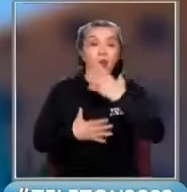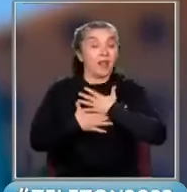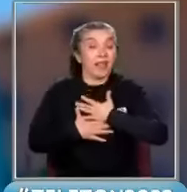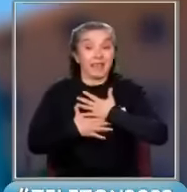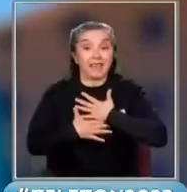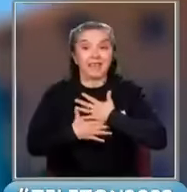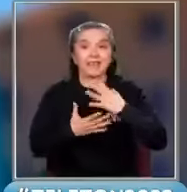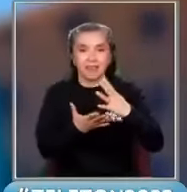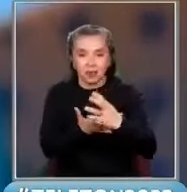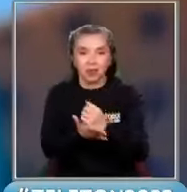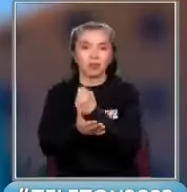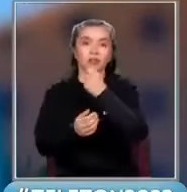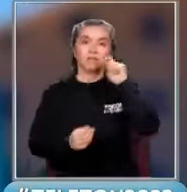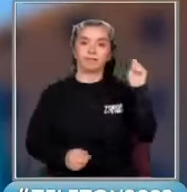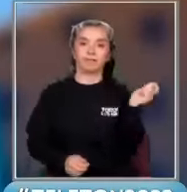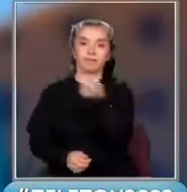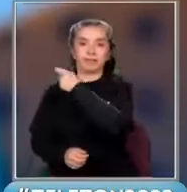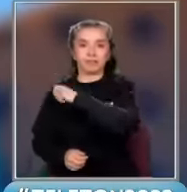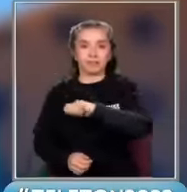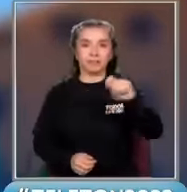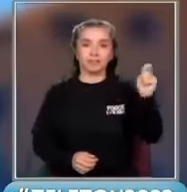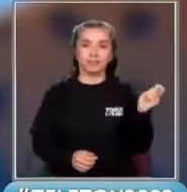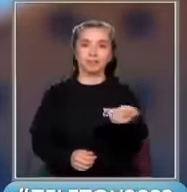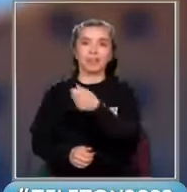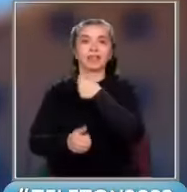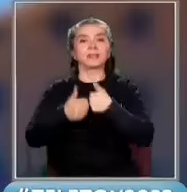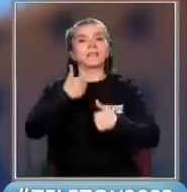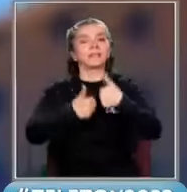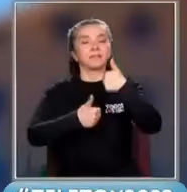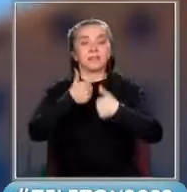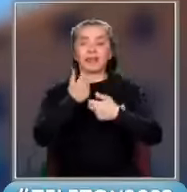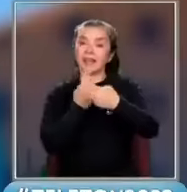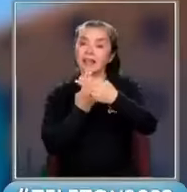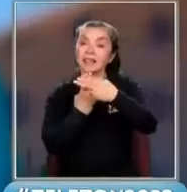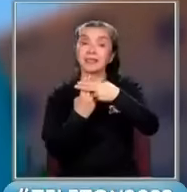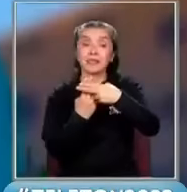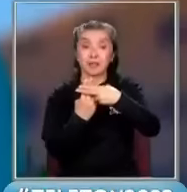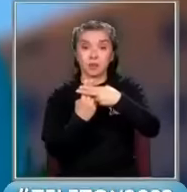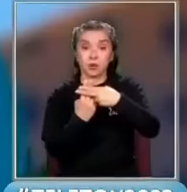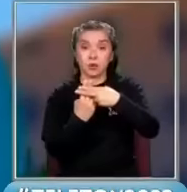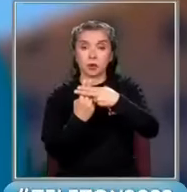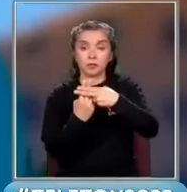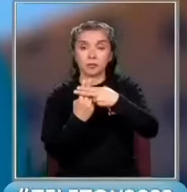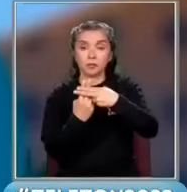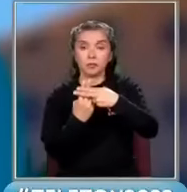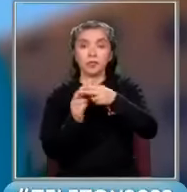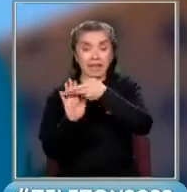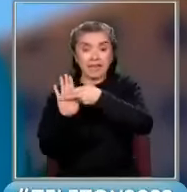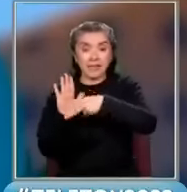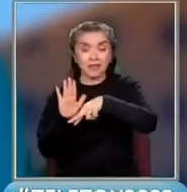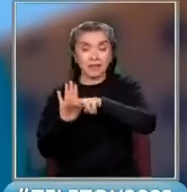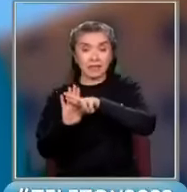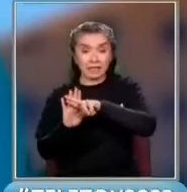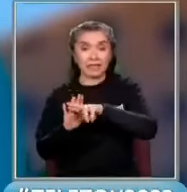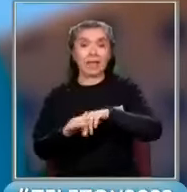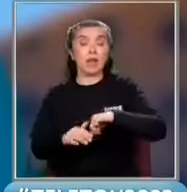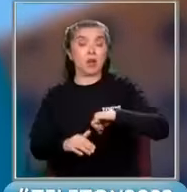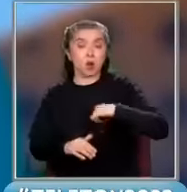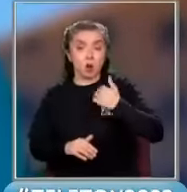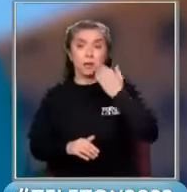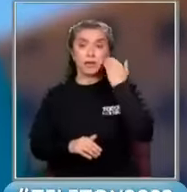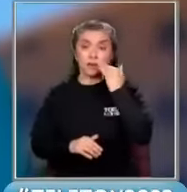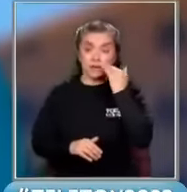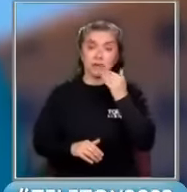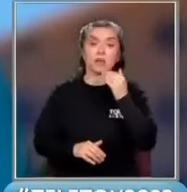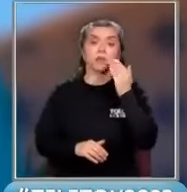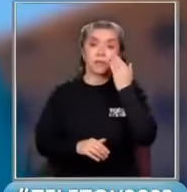un tenista profesional. Y es que Teletón no solo rehabilita a nuestros jóvenes, niños y adolescentes,